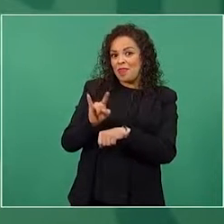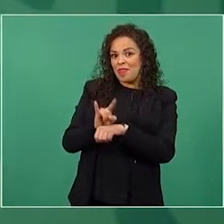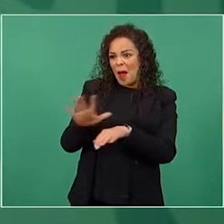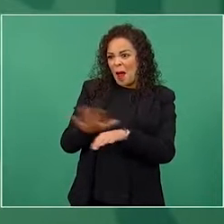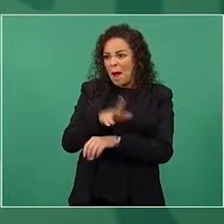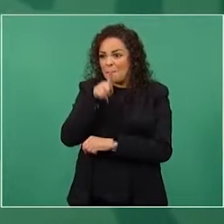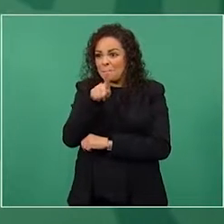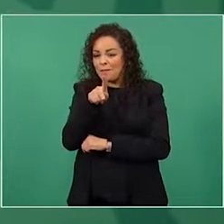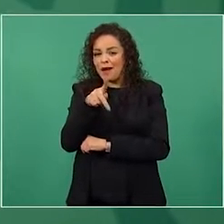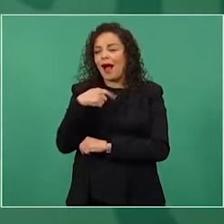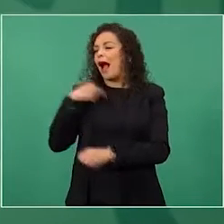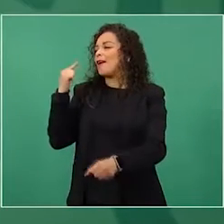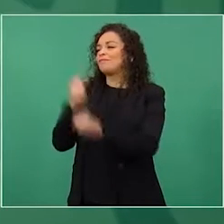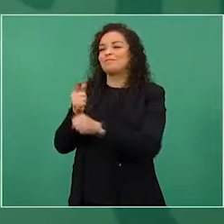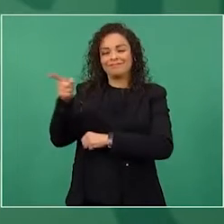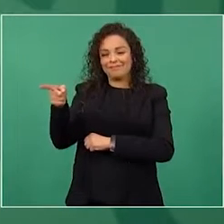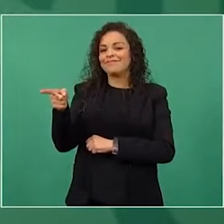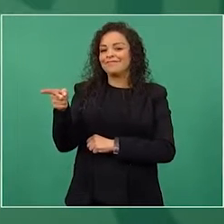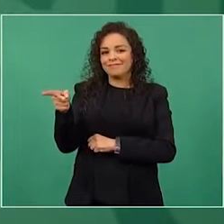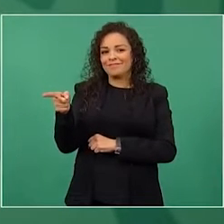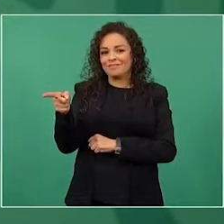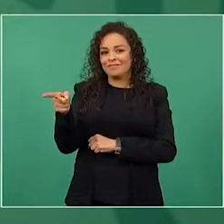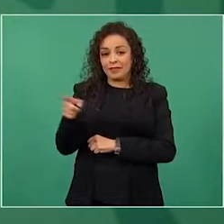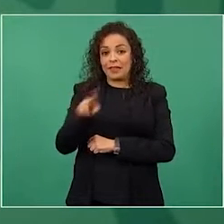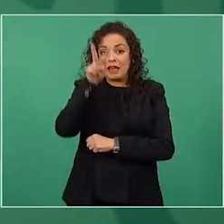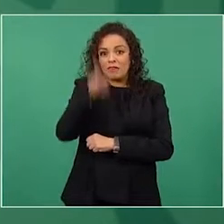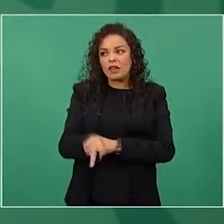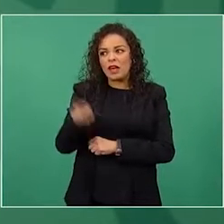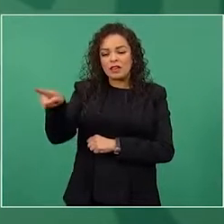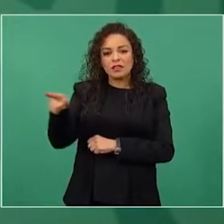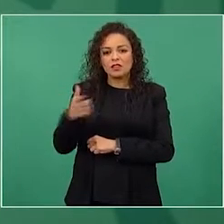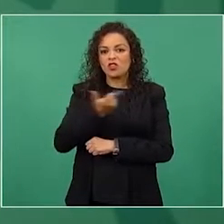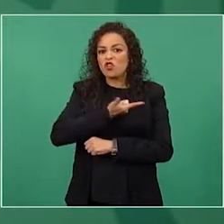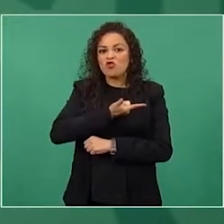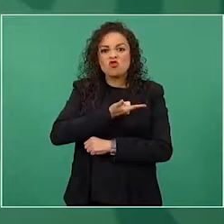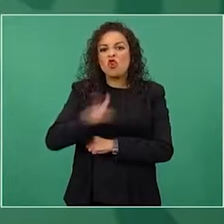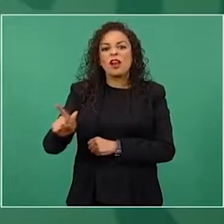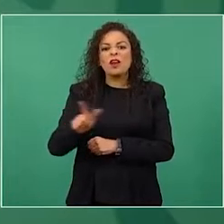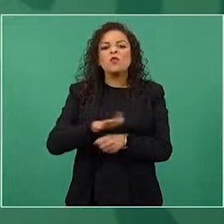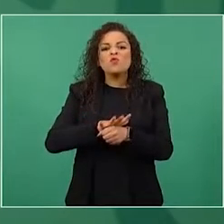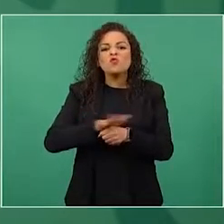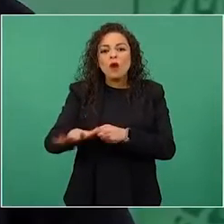Lo que no les gusta es que sea el pueblo